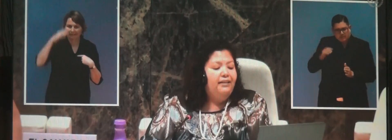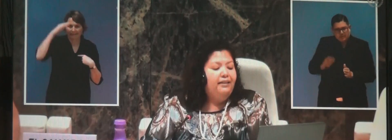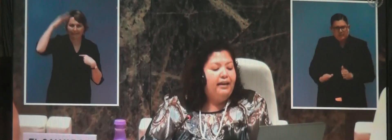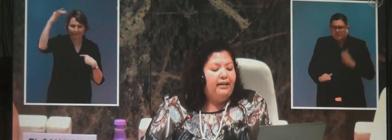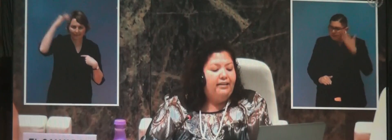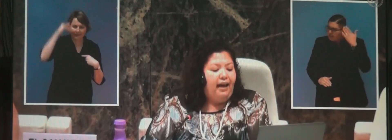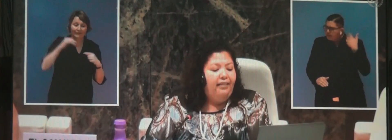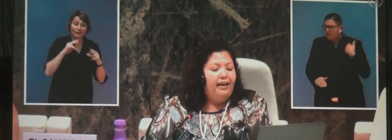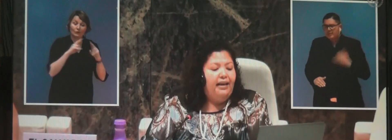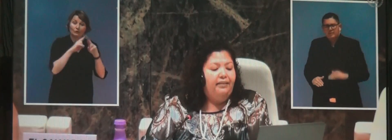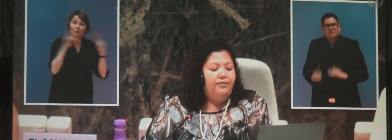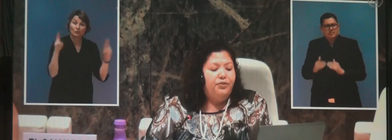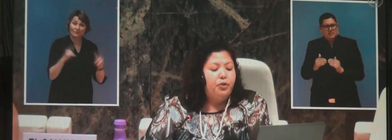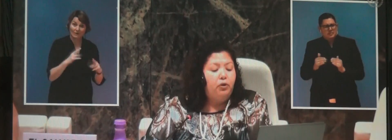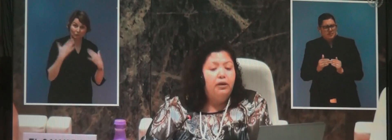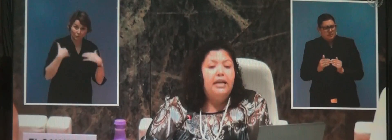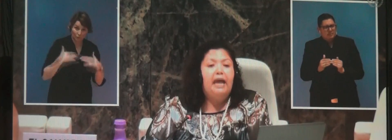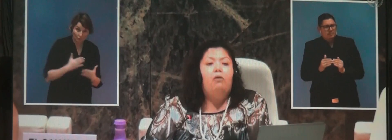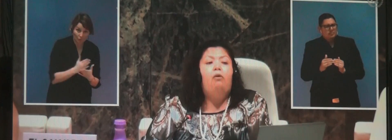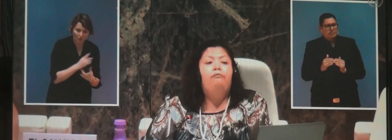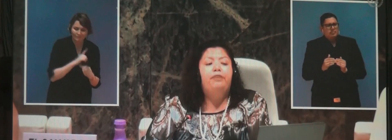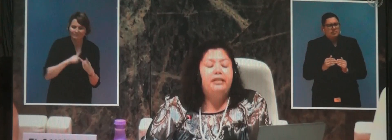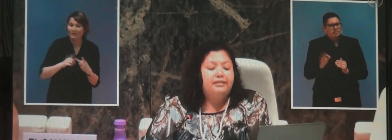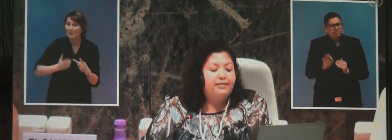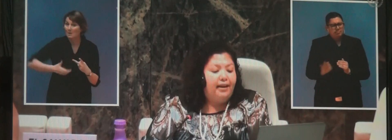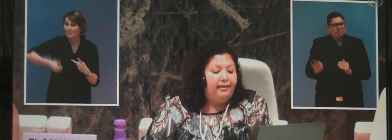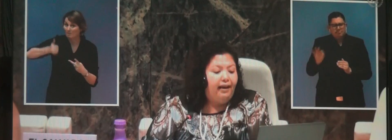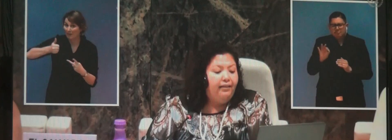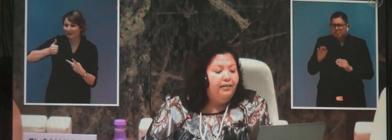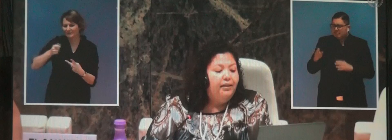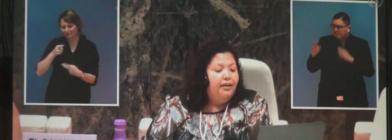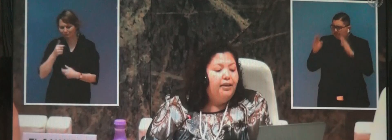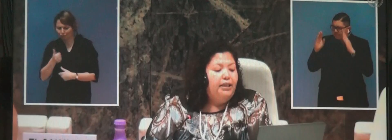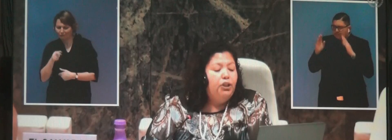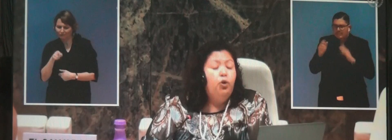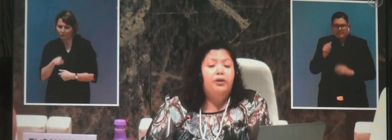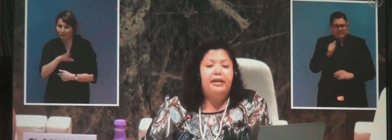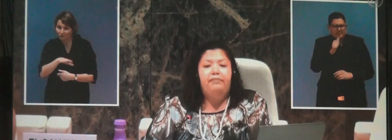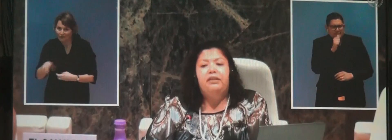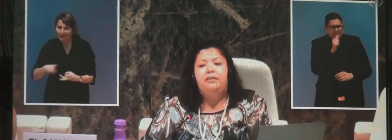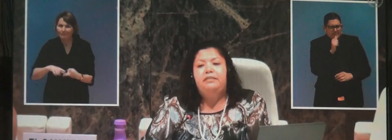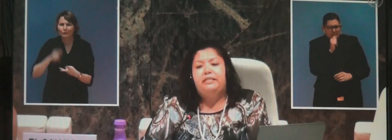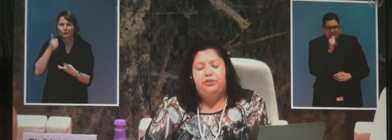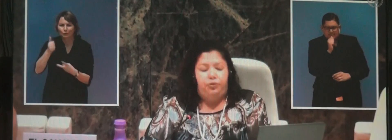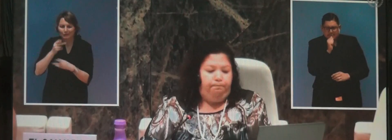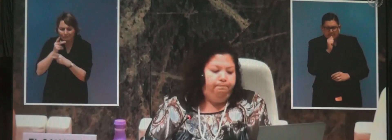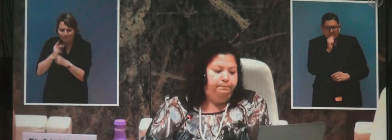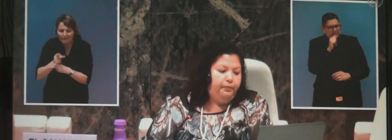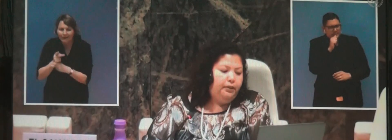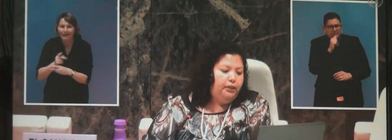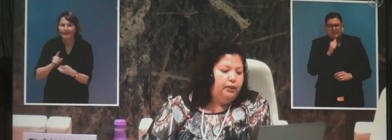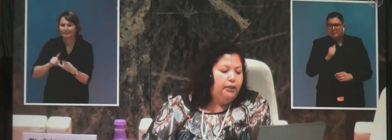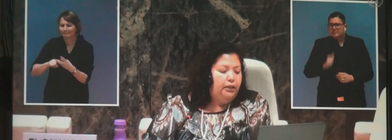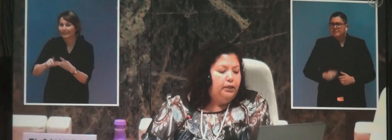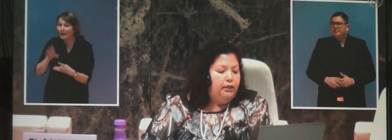la integralidad en la atención, la confidencialidad y no revictimización.